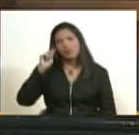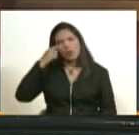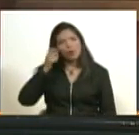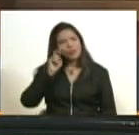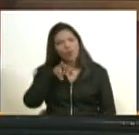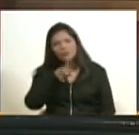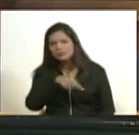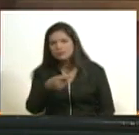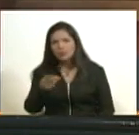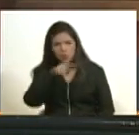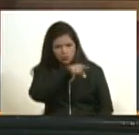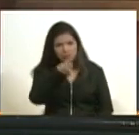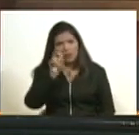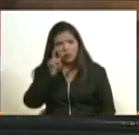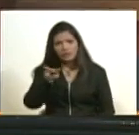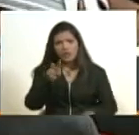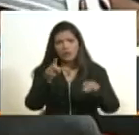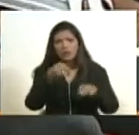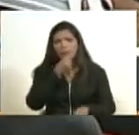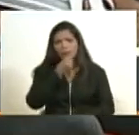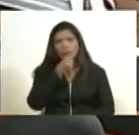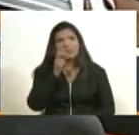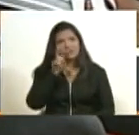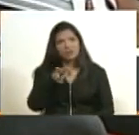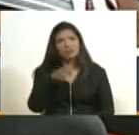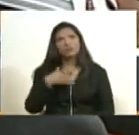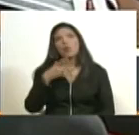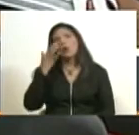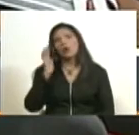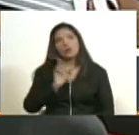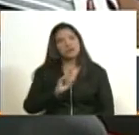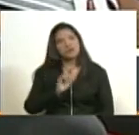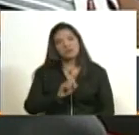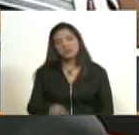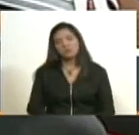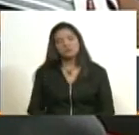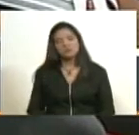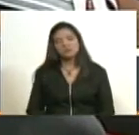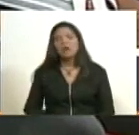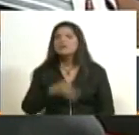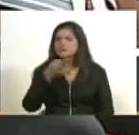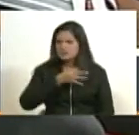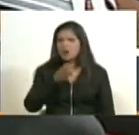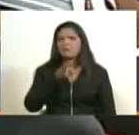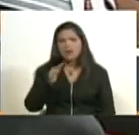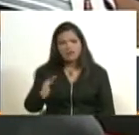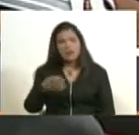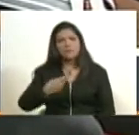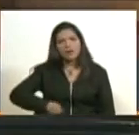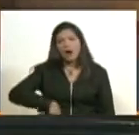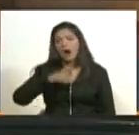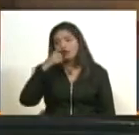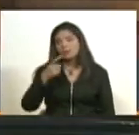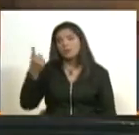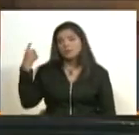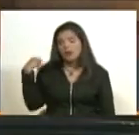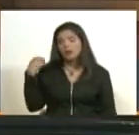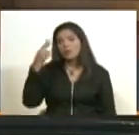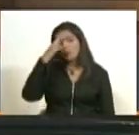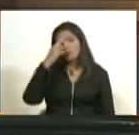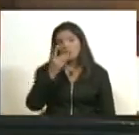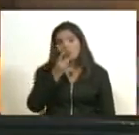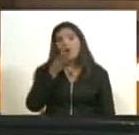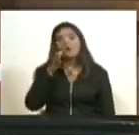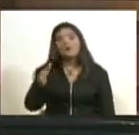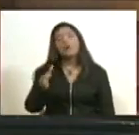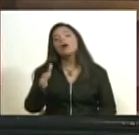No sé si ustedes lo vieron, los periodistas. Yo creo que no. Siempre va el presidente. El año pasado en República Dominicana fue nuestro